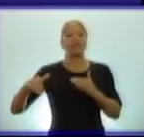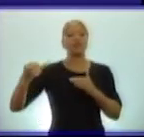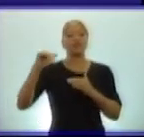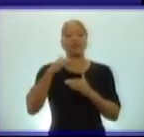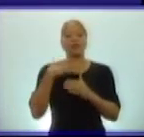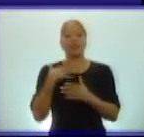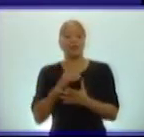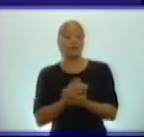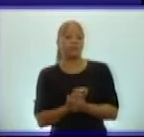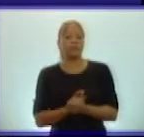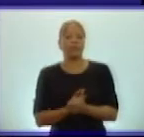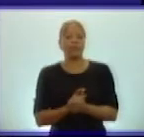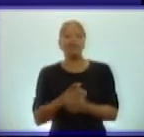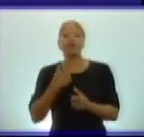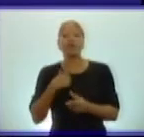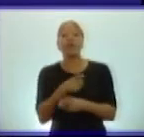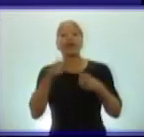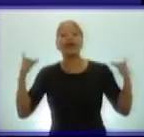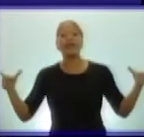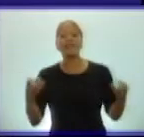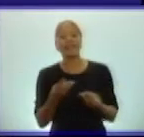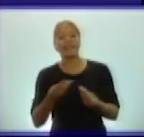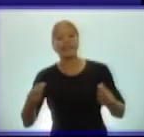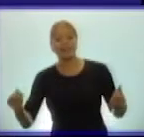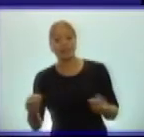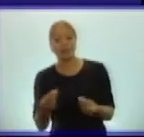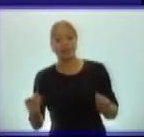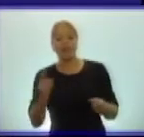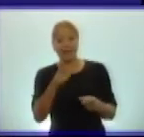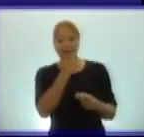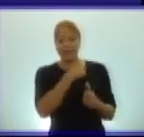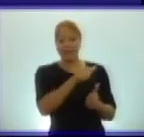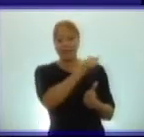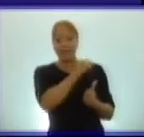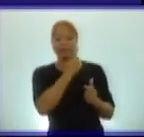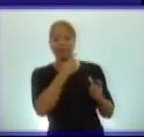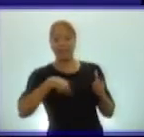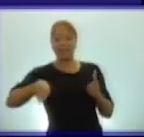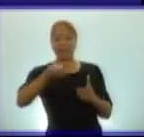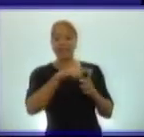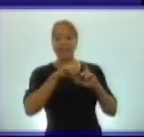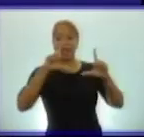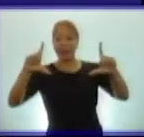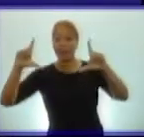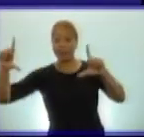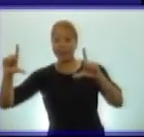que no son más que grandes extensiones de tierra, y que en la lámina siguiente podemos ver